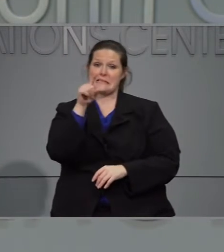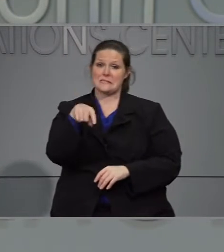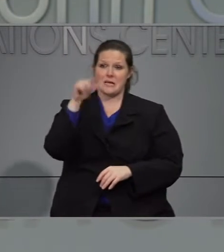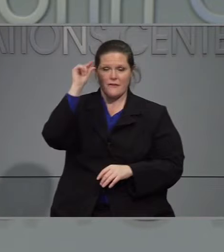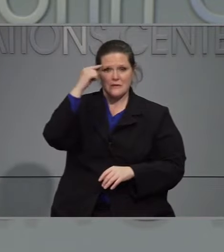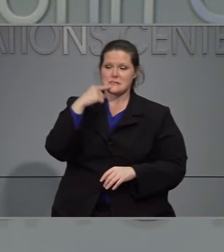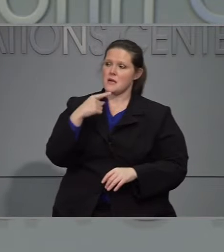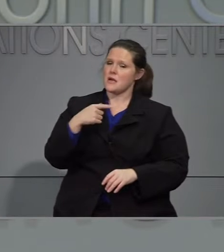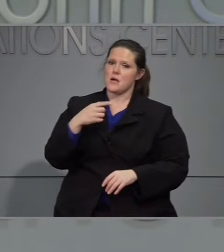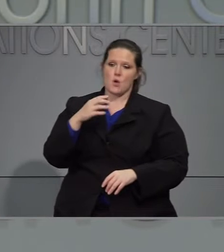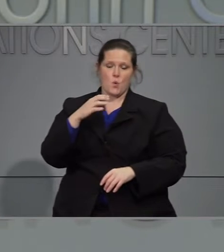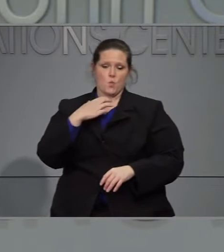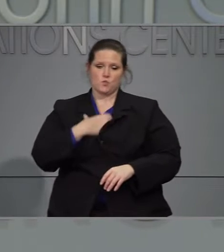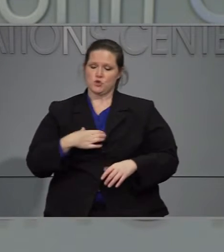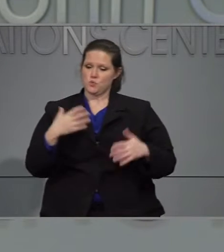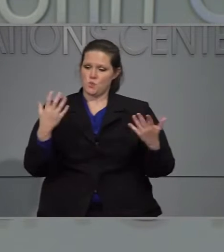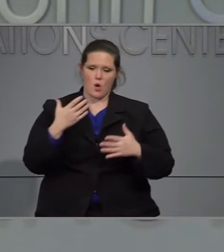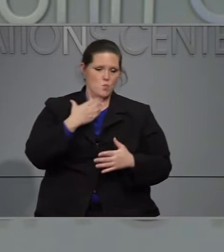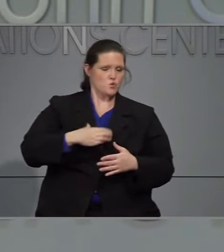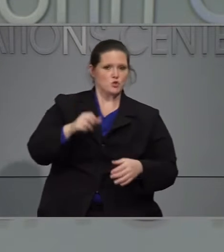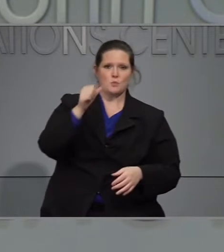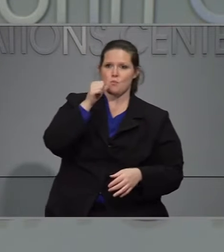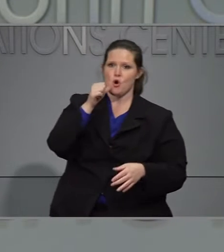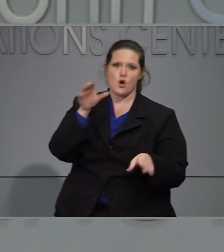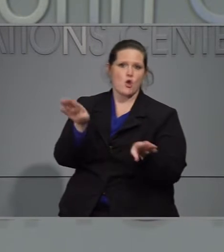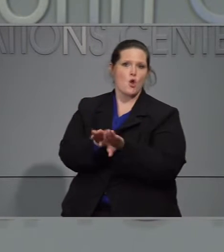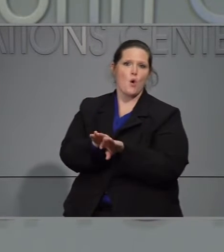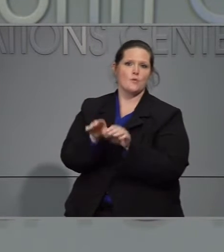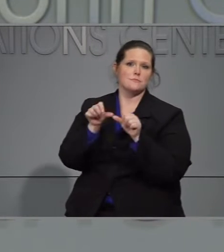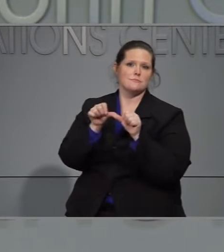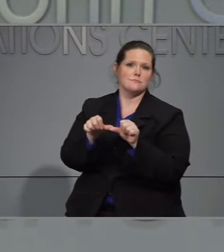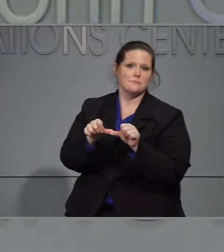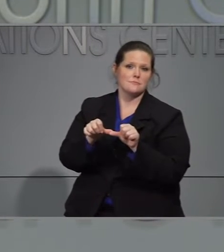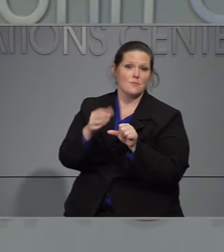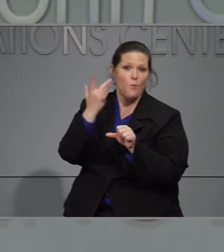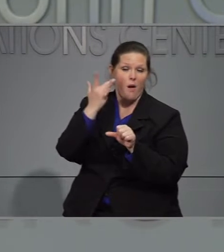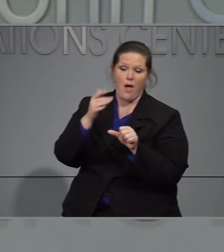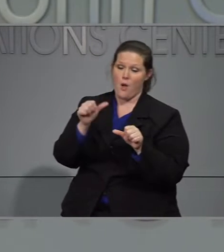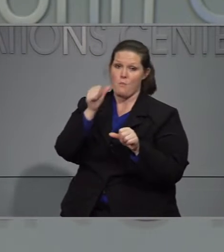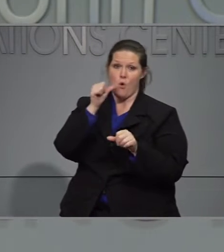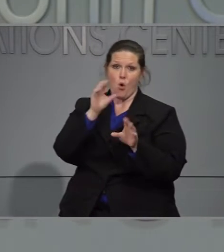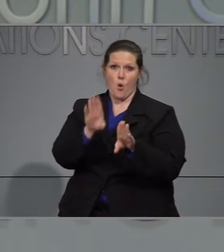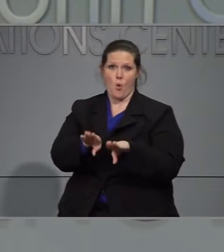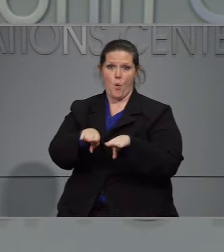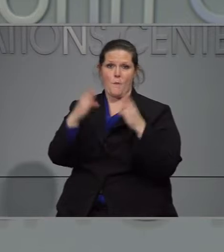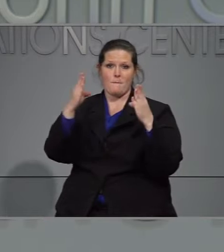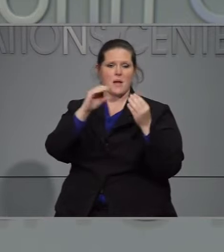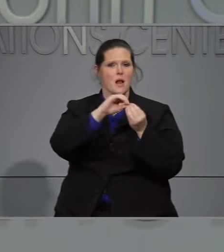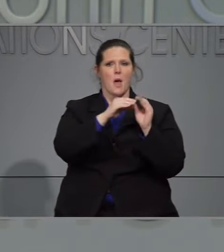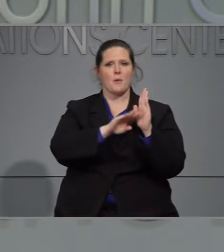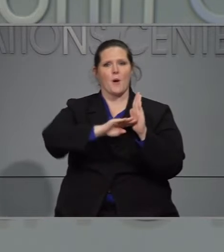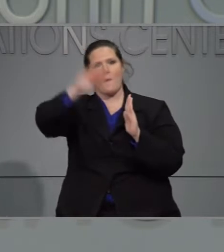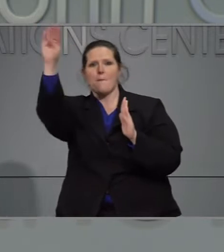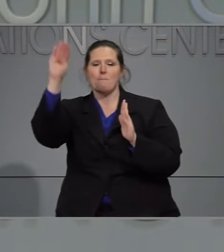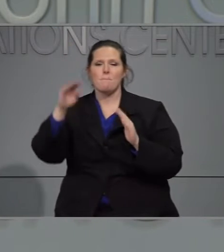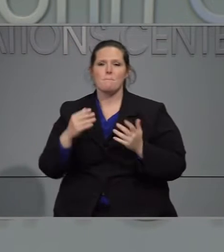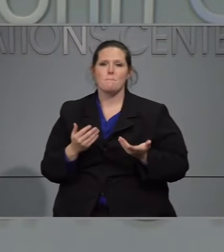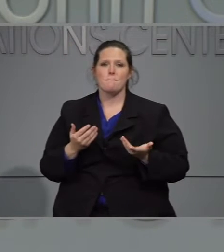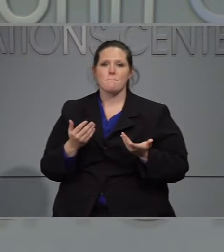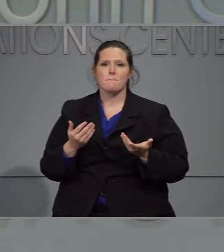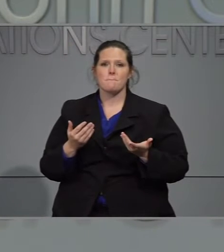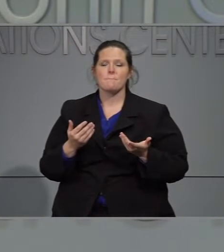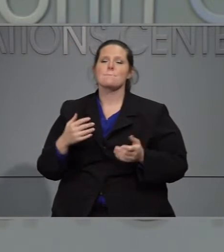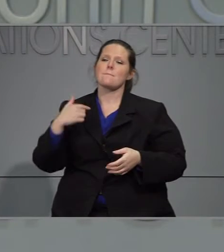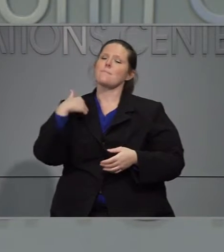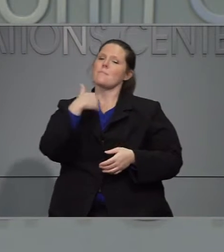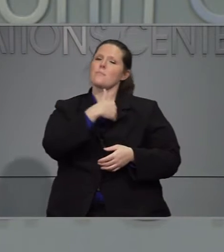hubiera abierto las cantinas, las barras, porque vieron un repunte en Texas. Estamos recibiendo algunos reportes